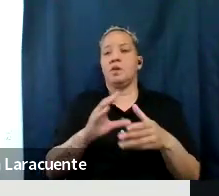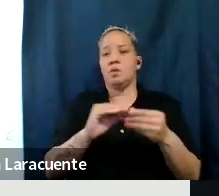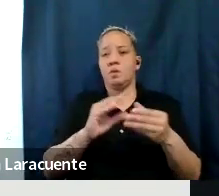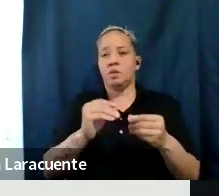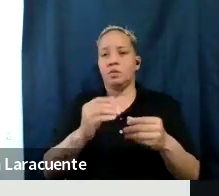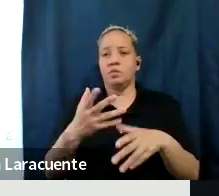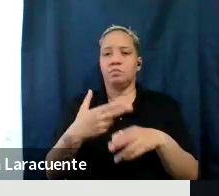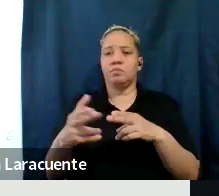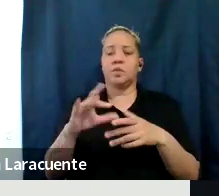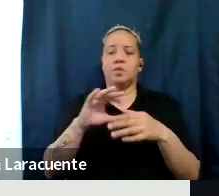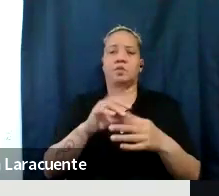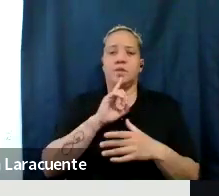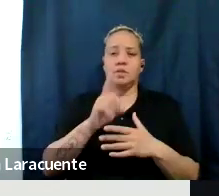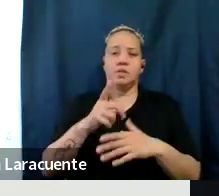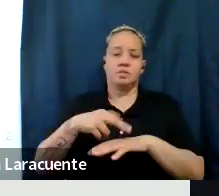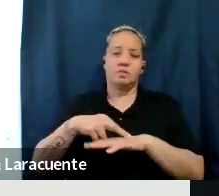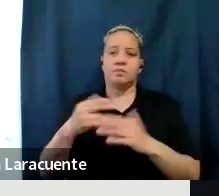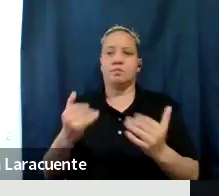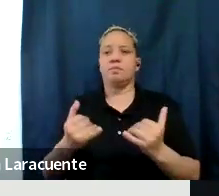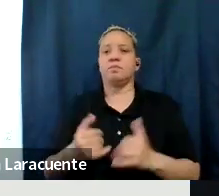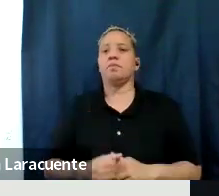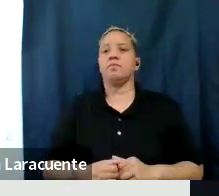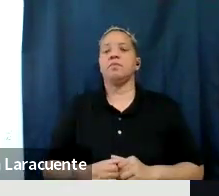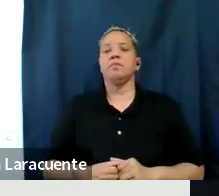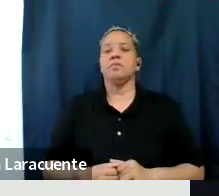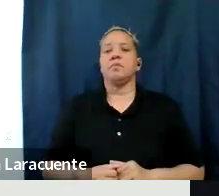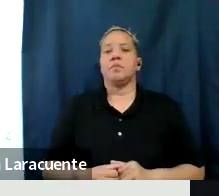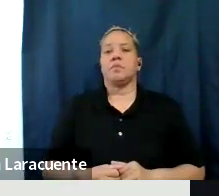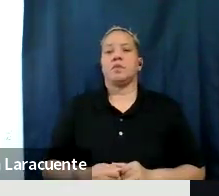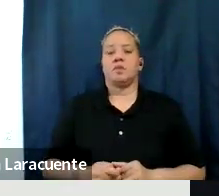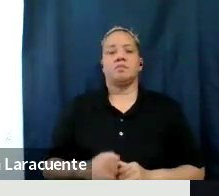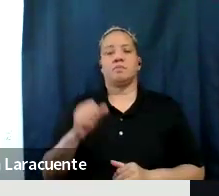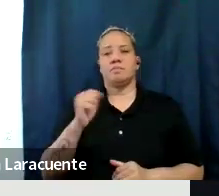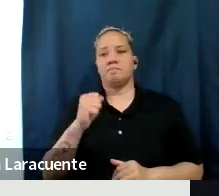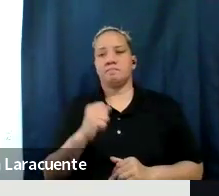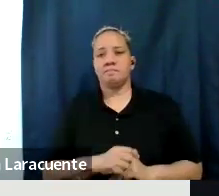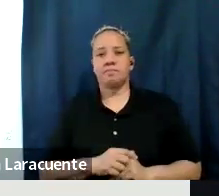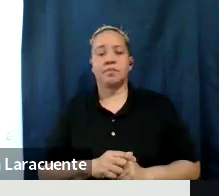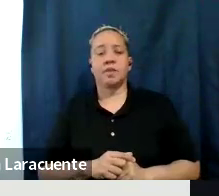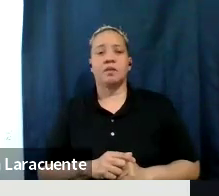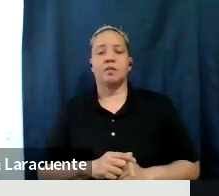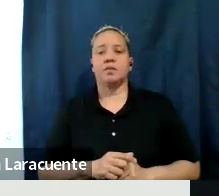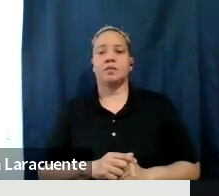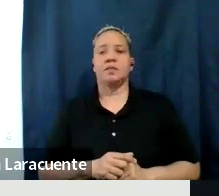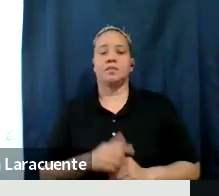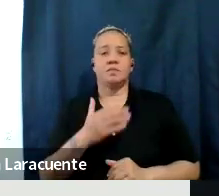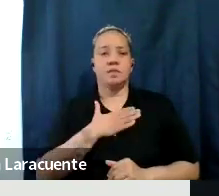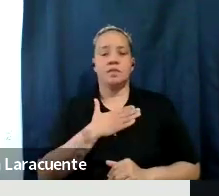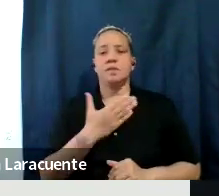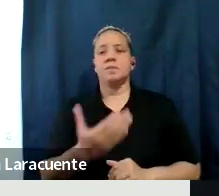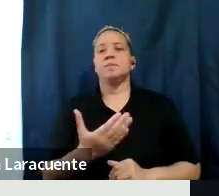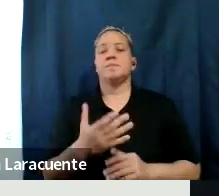mucho con la realidad actual de Puerto Rico. Muchas Claro que gracias, de sí, verdad. claro que sí, estamos a sus órdenes y